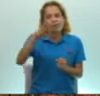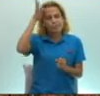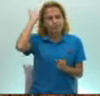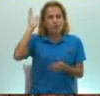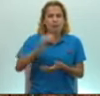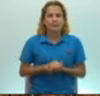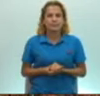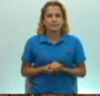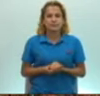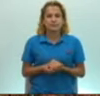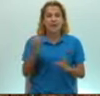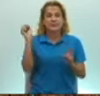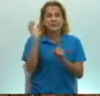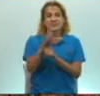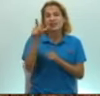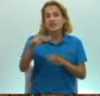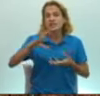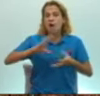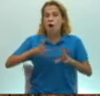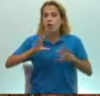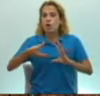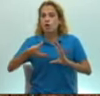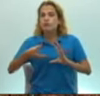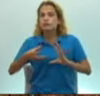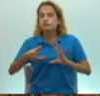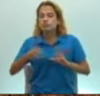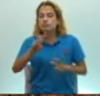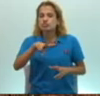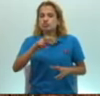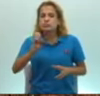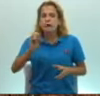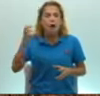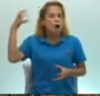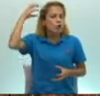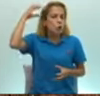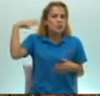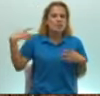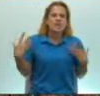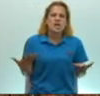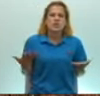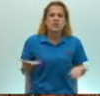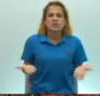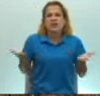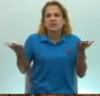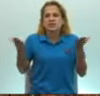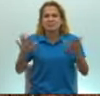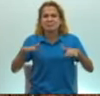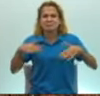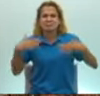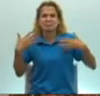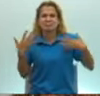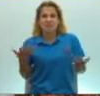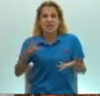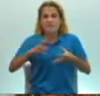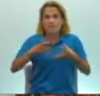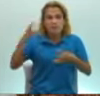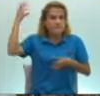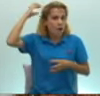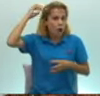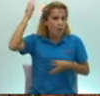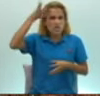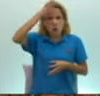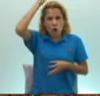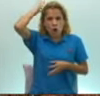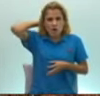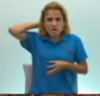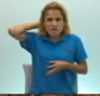de esta civilización. Y a partir de ahí entonces va a surgir una nueva forma de gobierno que se va a desarrollar. Pero ¿qué